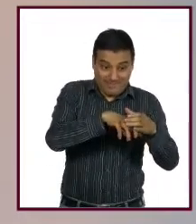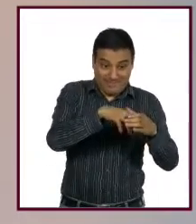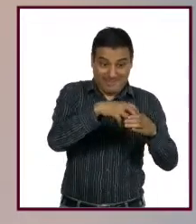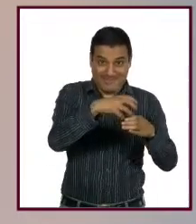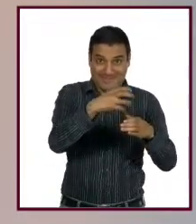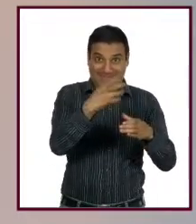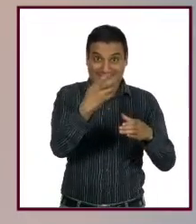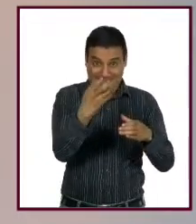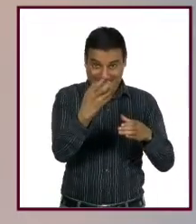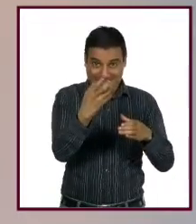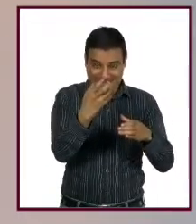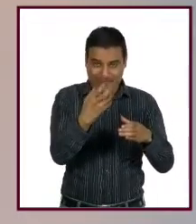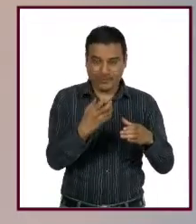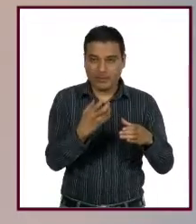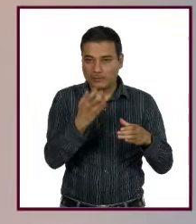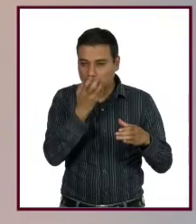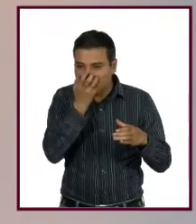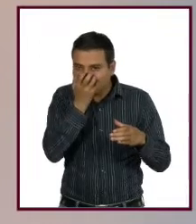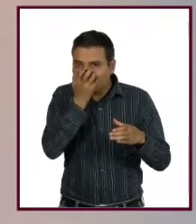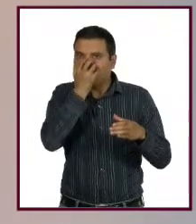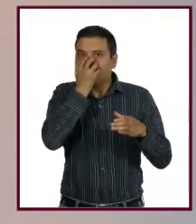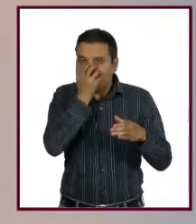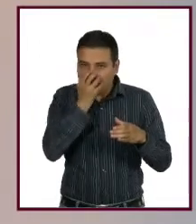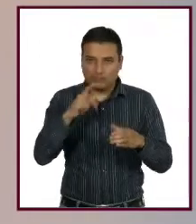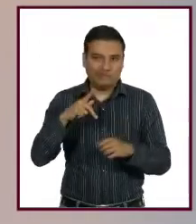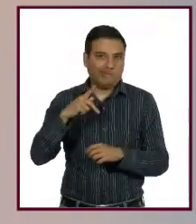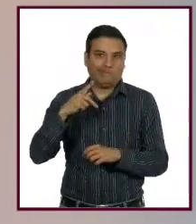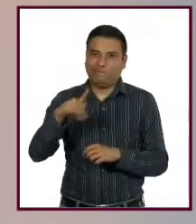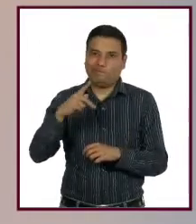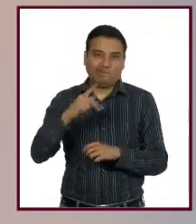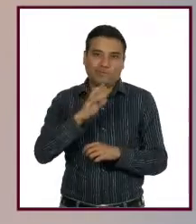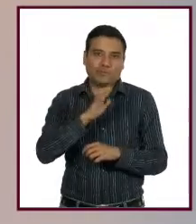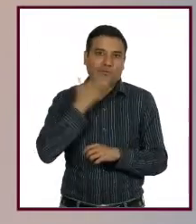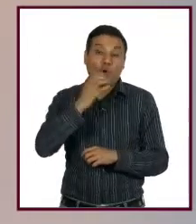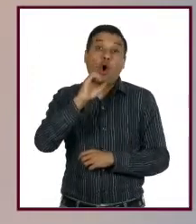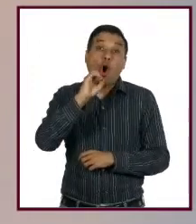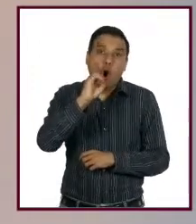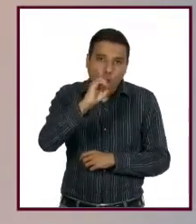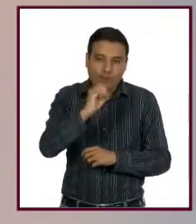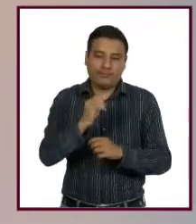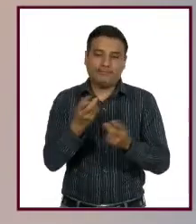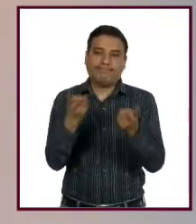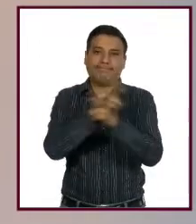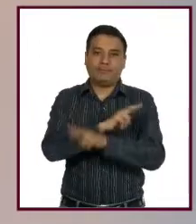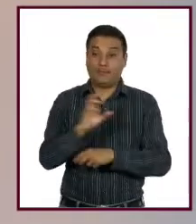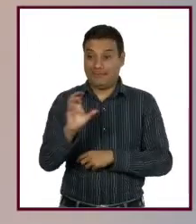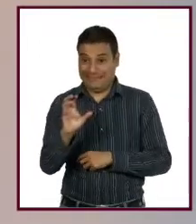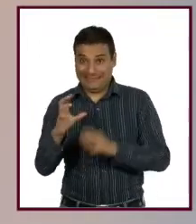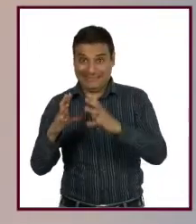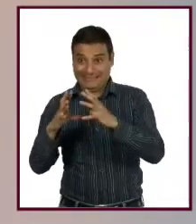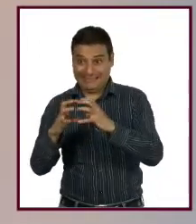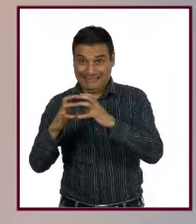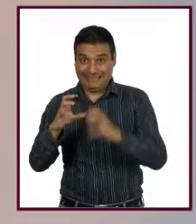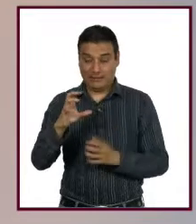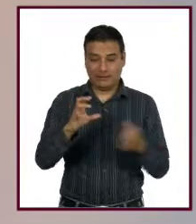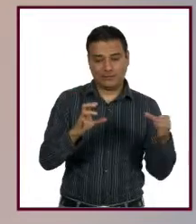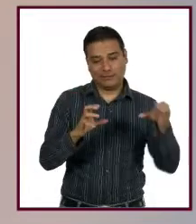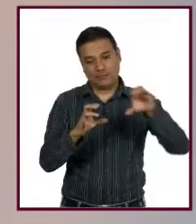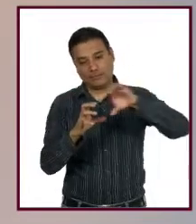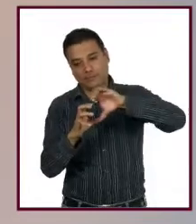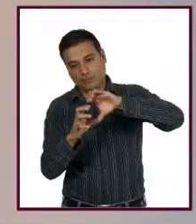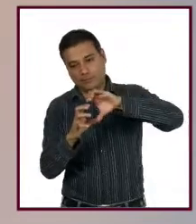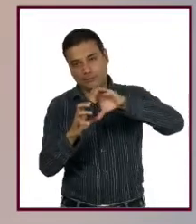salpique de alguna manera, se vierta el disolvente líquido y que se pueda ser usado hasta su